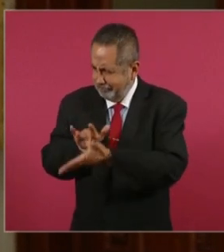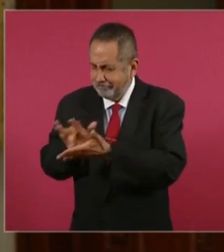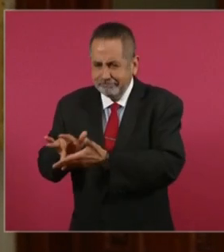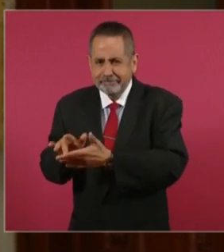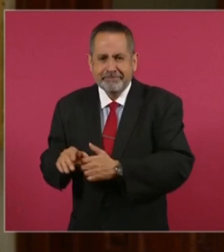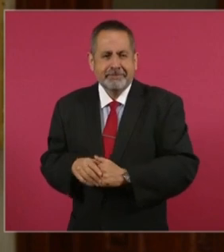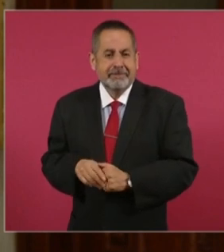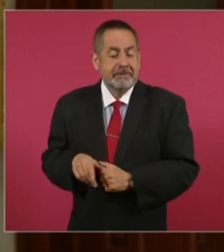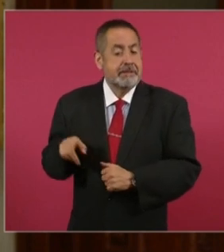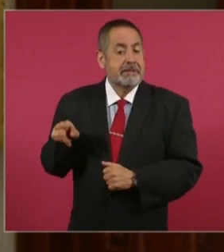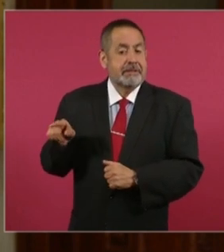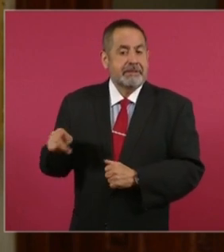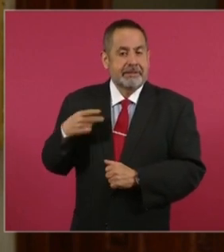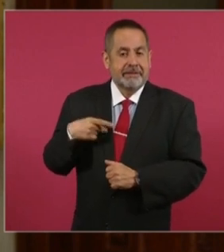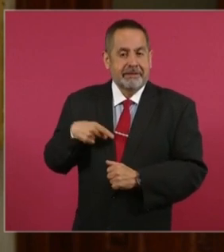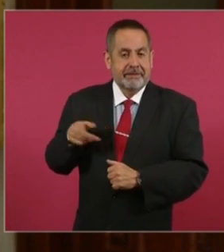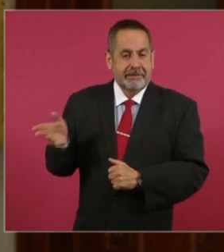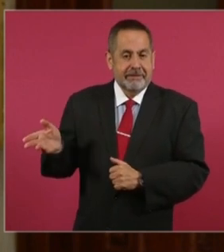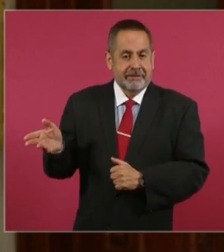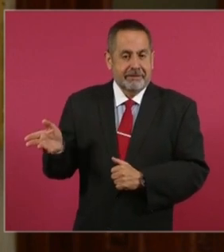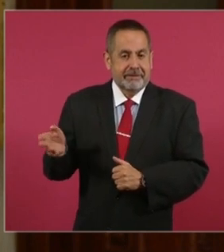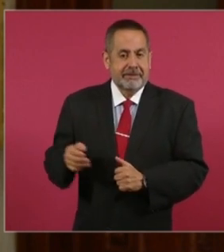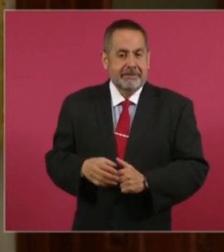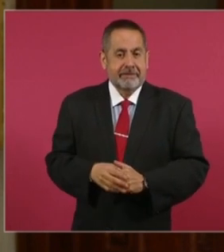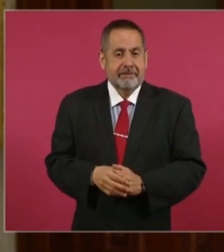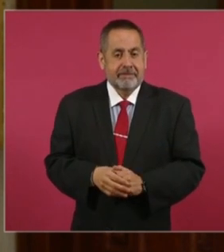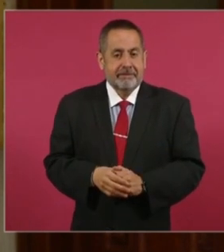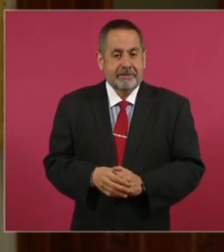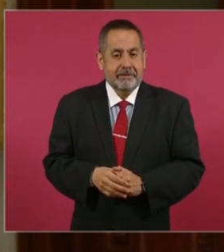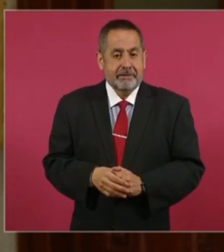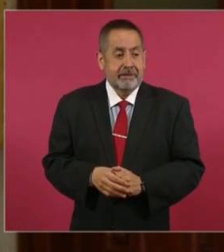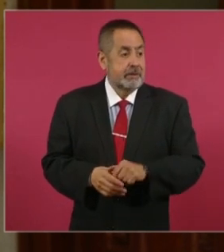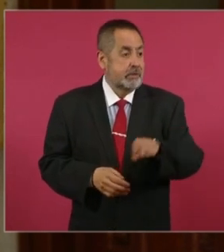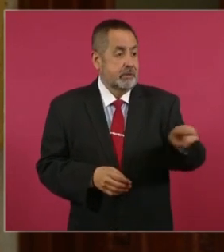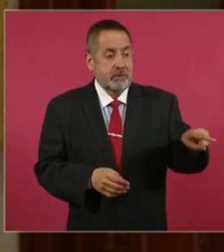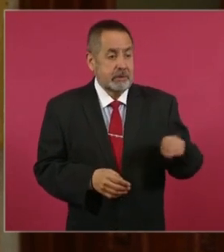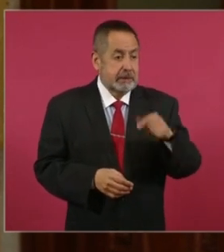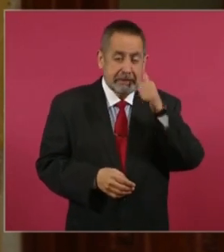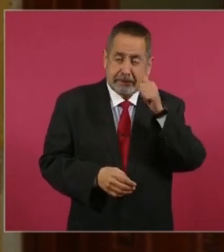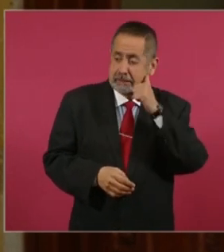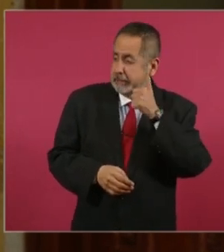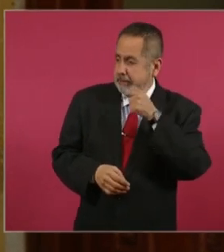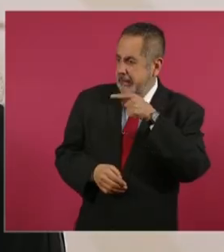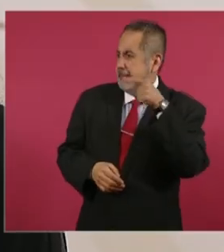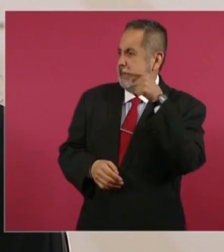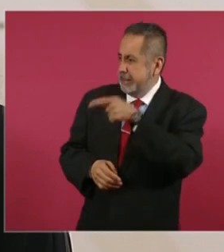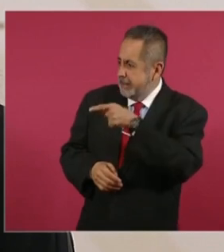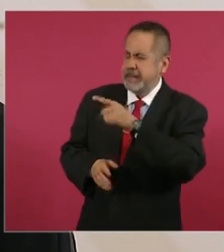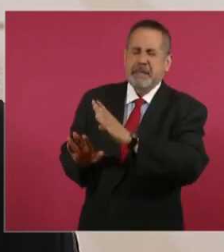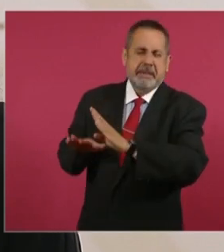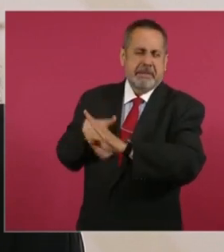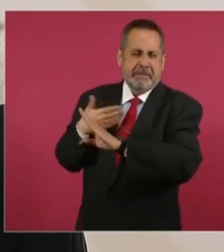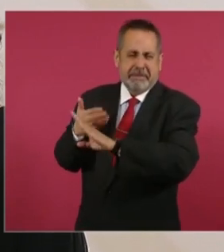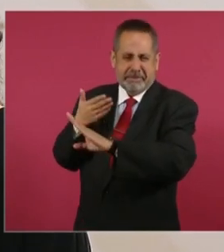eres de las escogidas, de las seleccionadas,